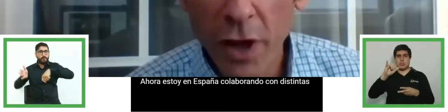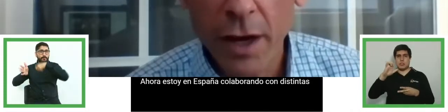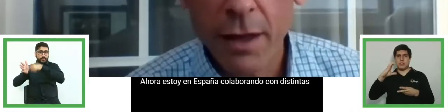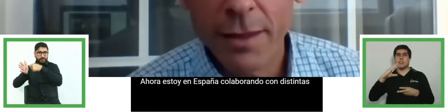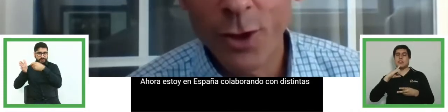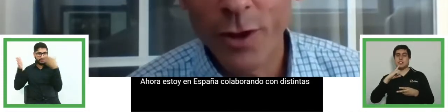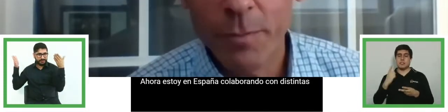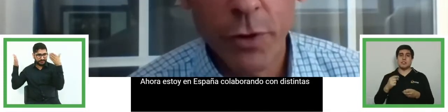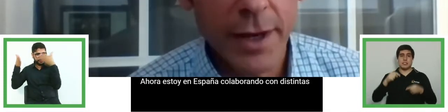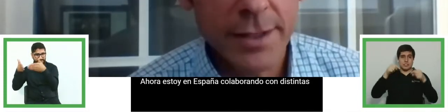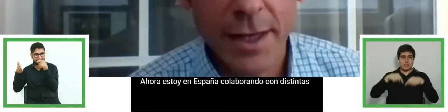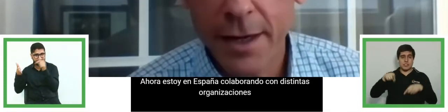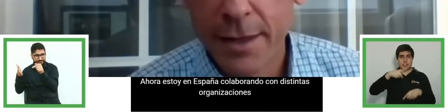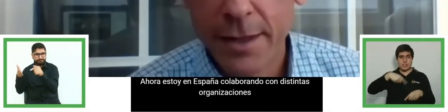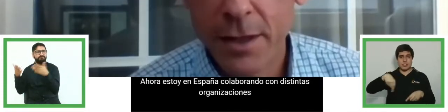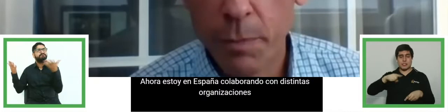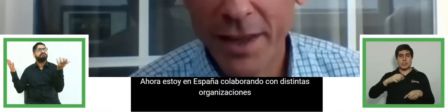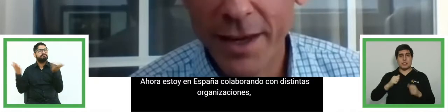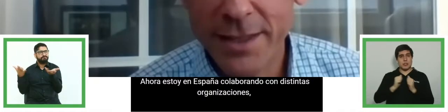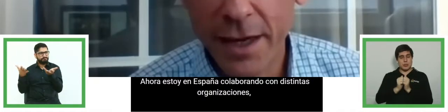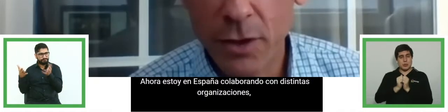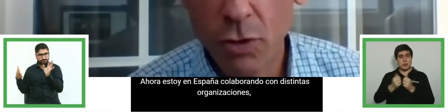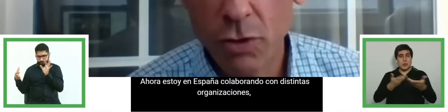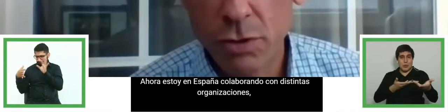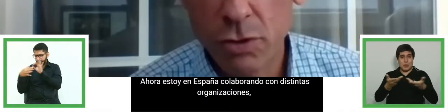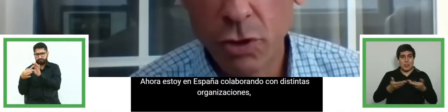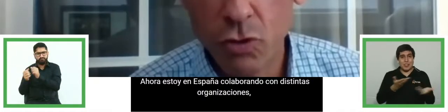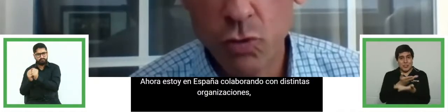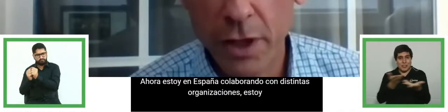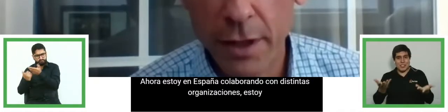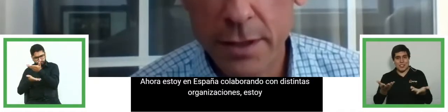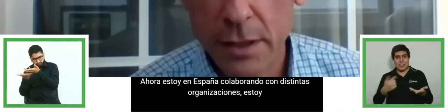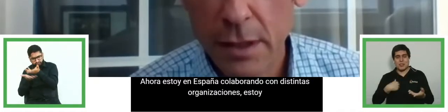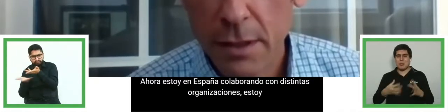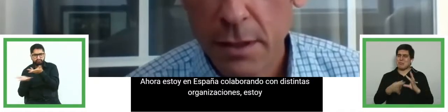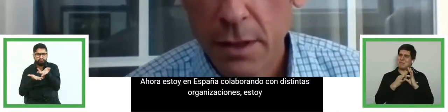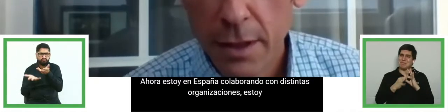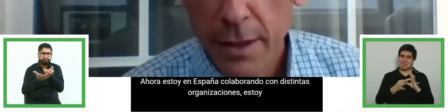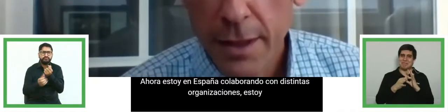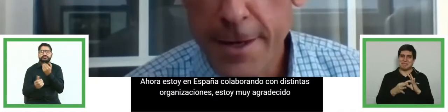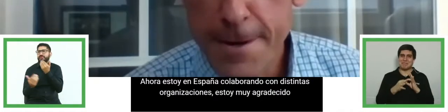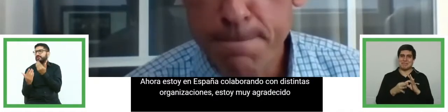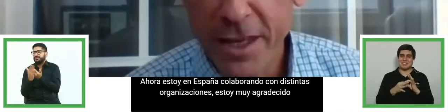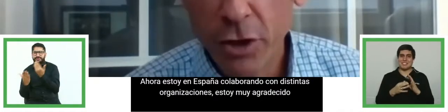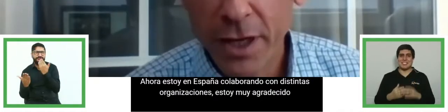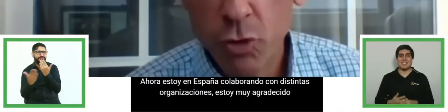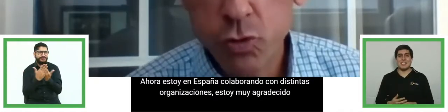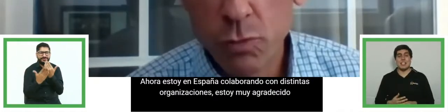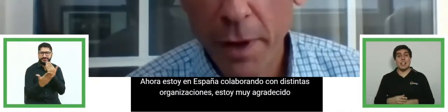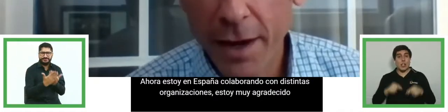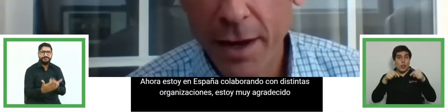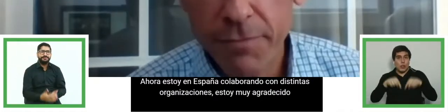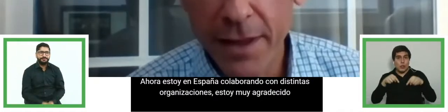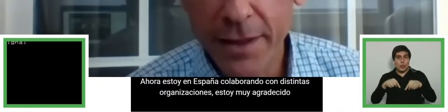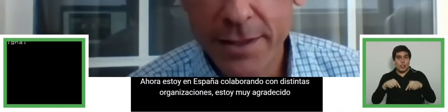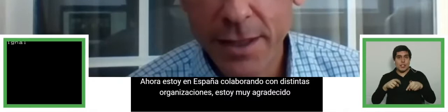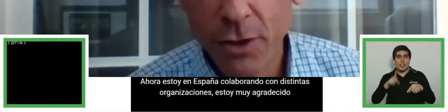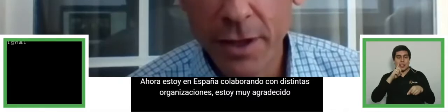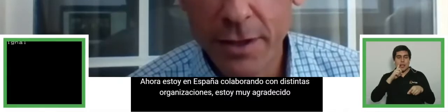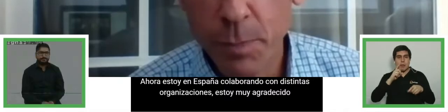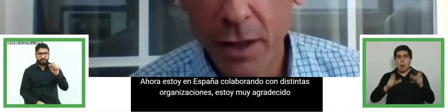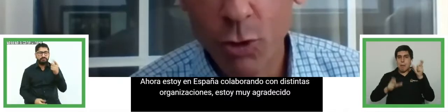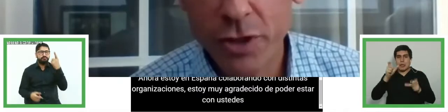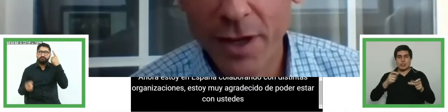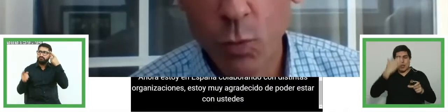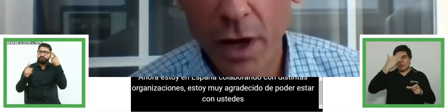que estoy muy agradecido de poder compartir este rato con todos ustedes. Y hoy tenemos un panel fantástico